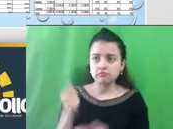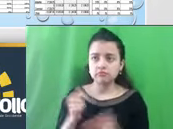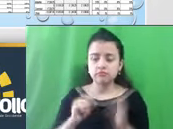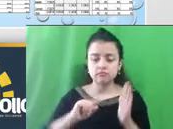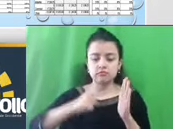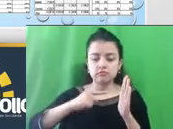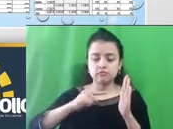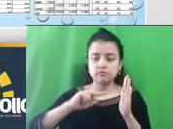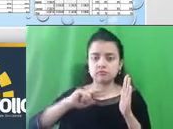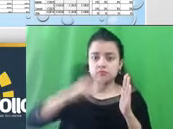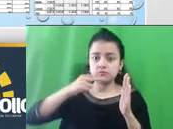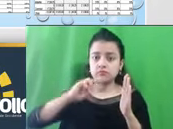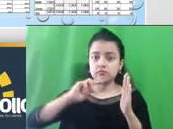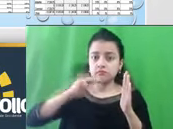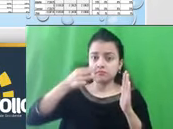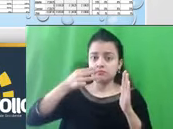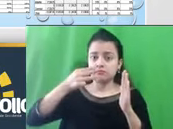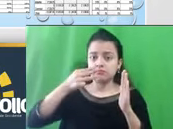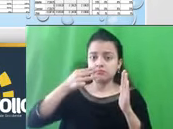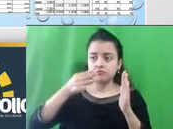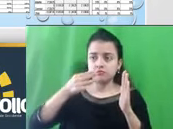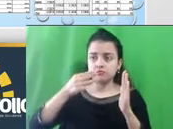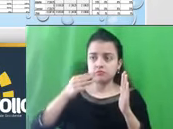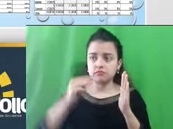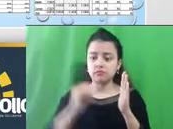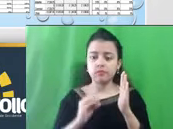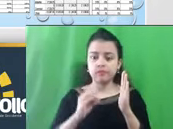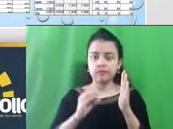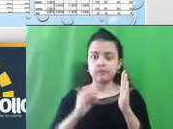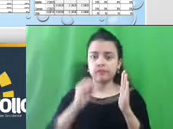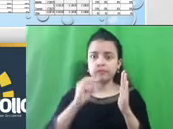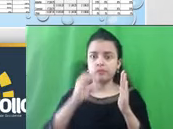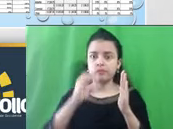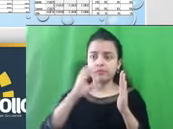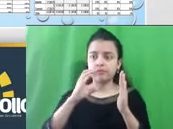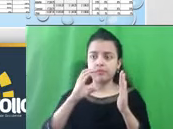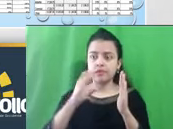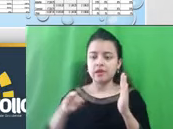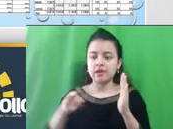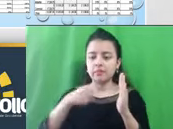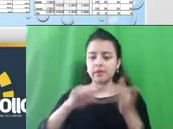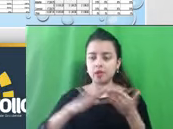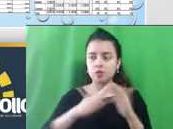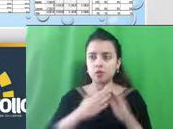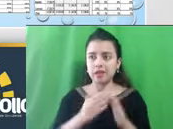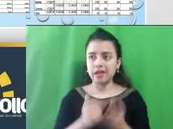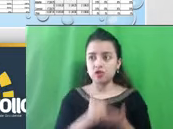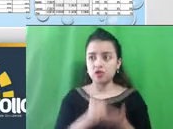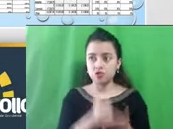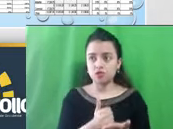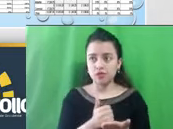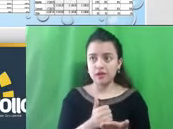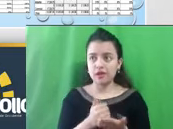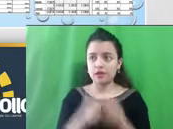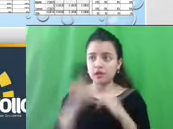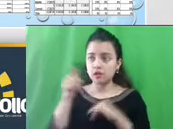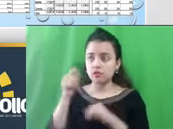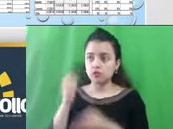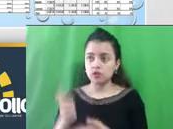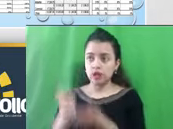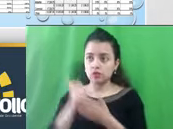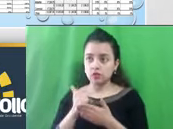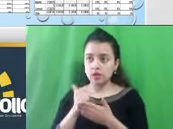para compensar con el porcentaje que se subía que le subimos a la tarifa. Ya con